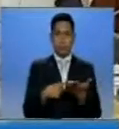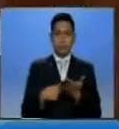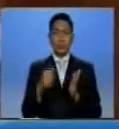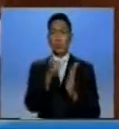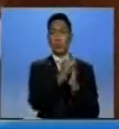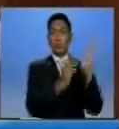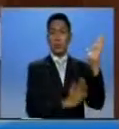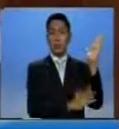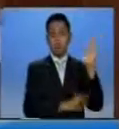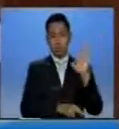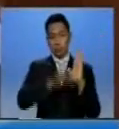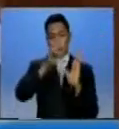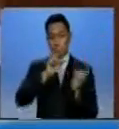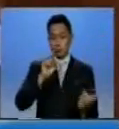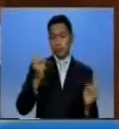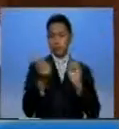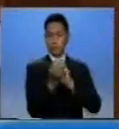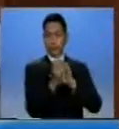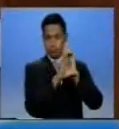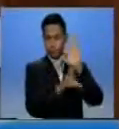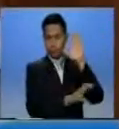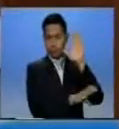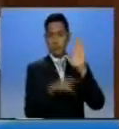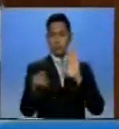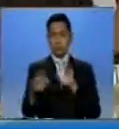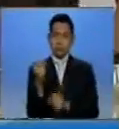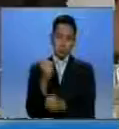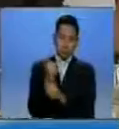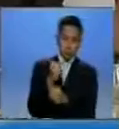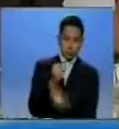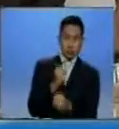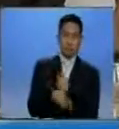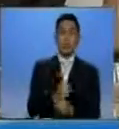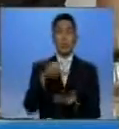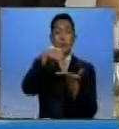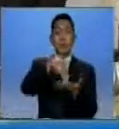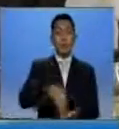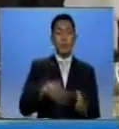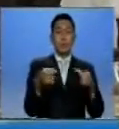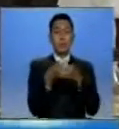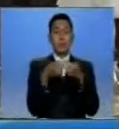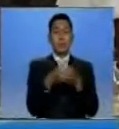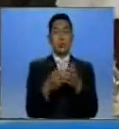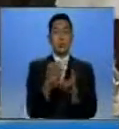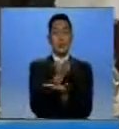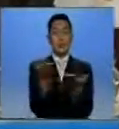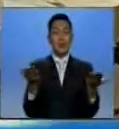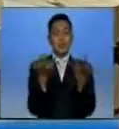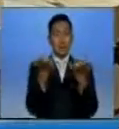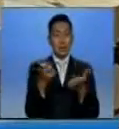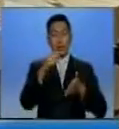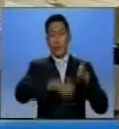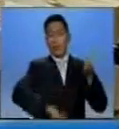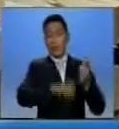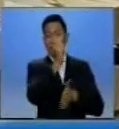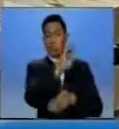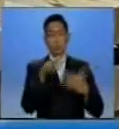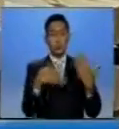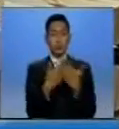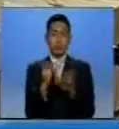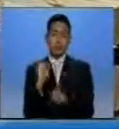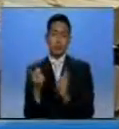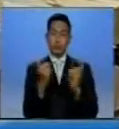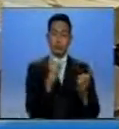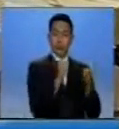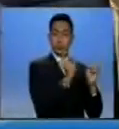de enmiendas constitucionales. Los miembros de la comisión prevén aprobar el informe final que incluye los cambios a la Carta Magna para que sea